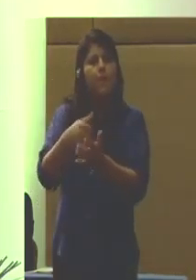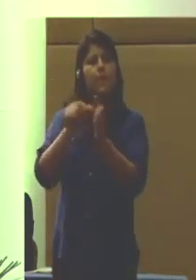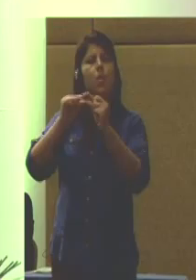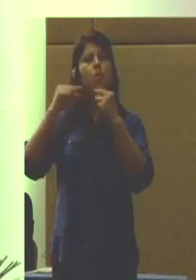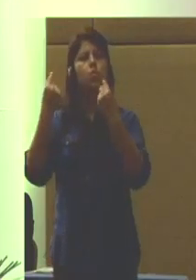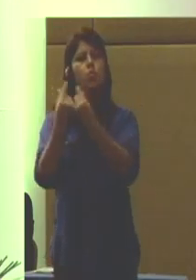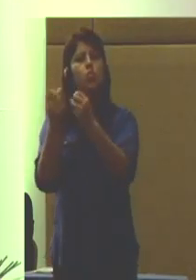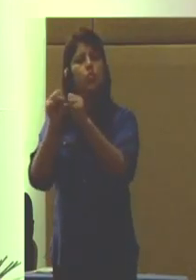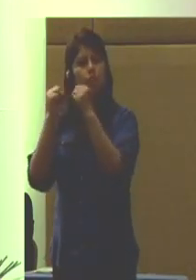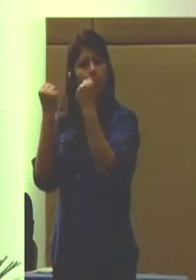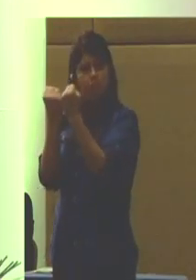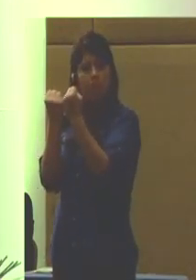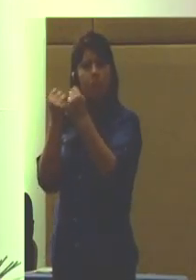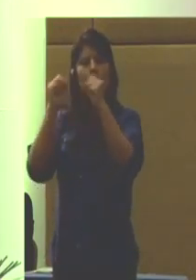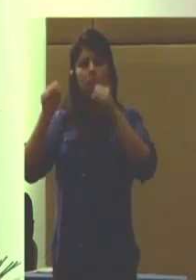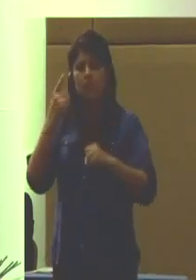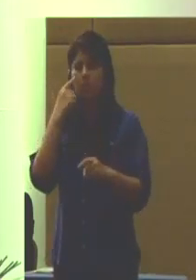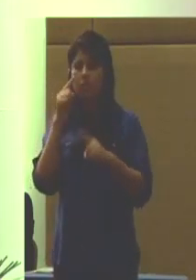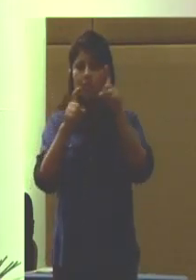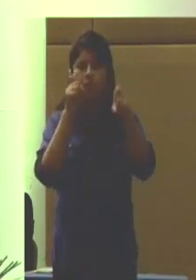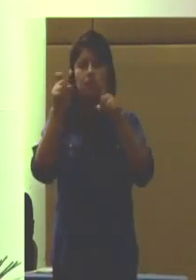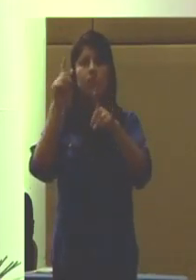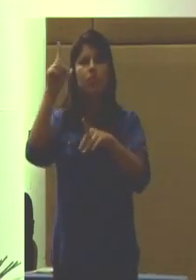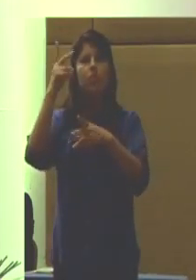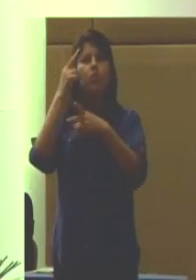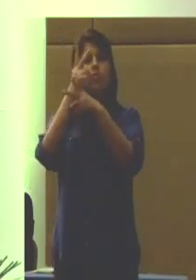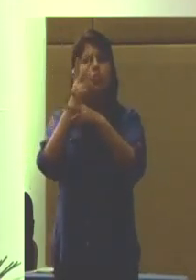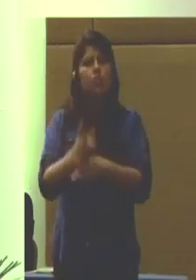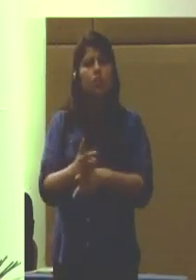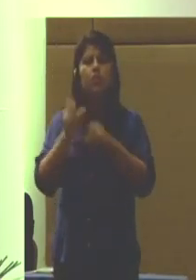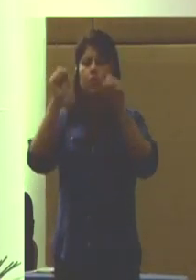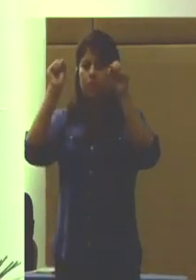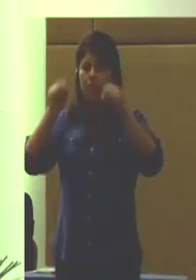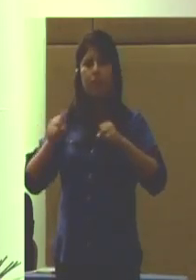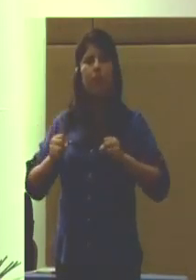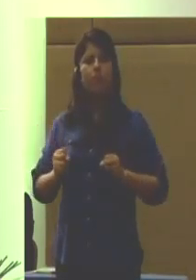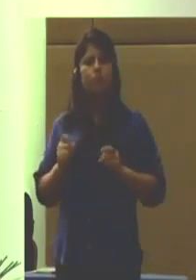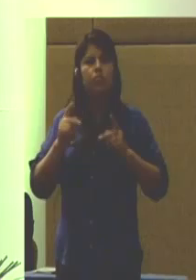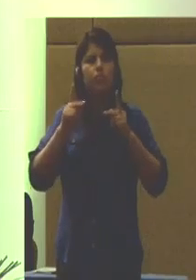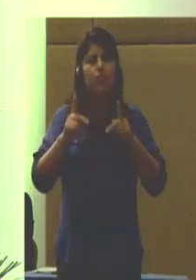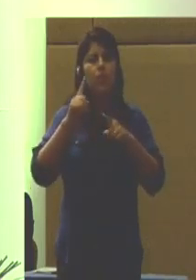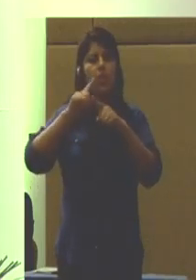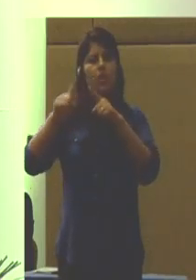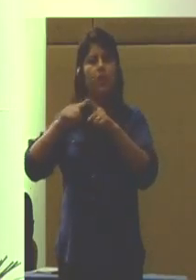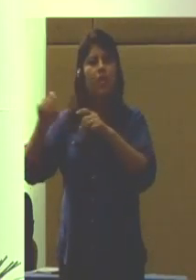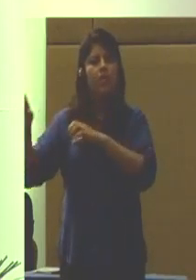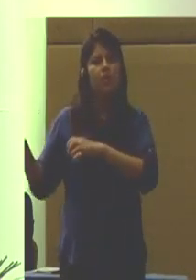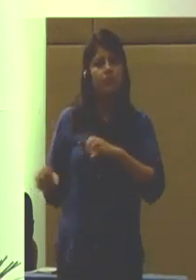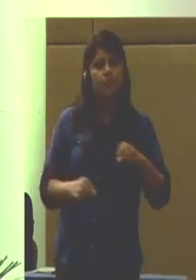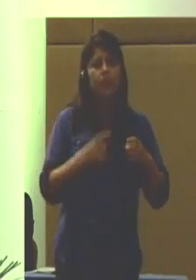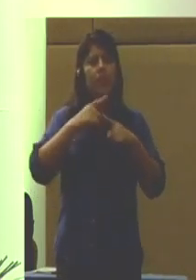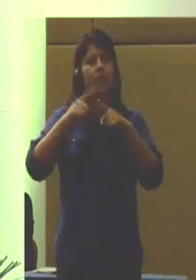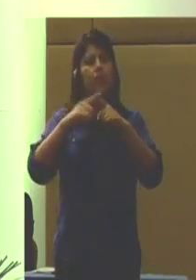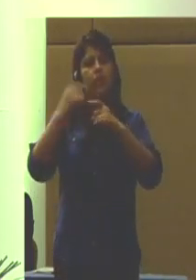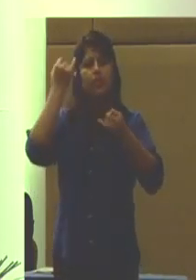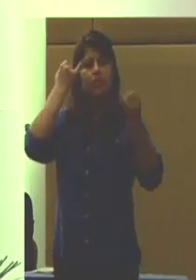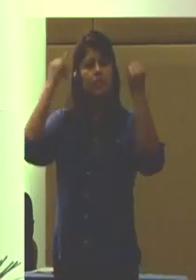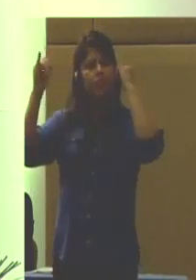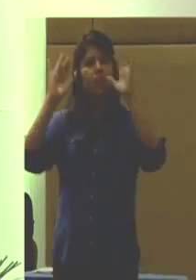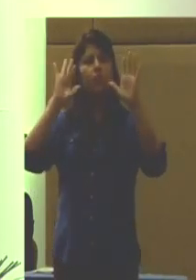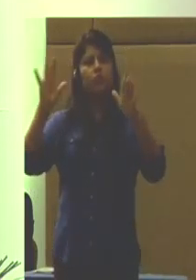sociales, identificar amenazas y proponer acciones que alimenten ese imaginario sobre la gestión